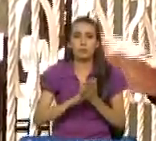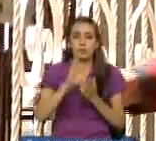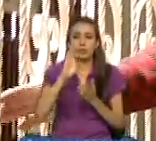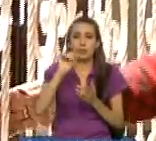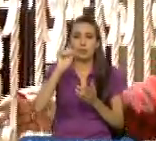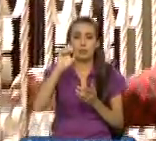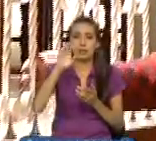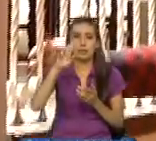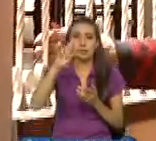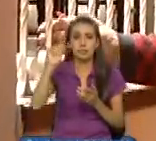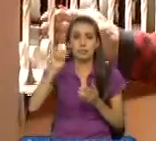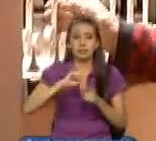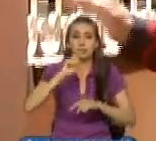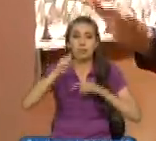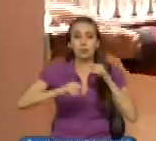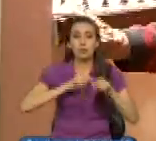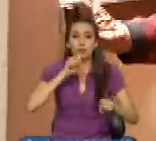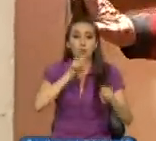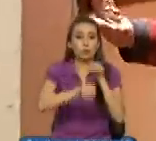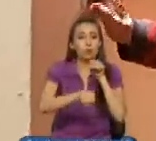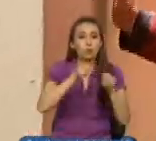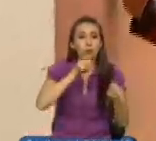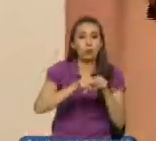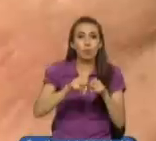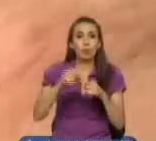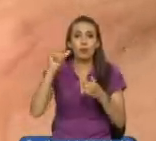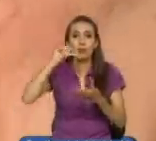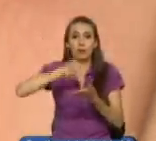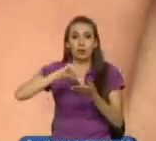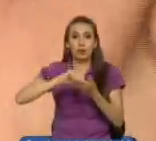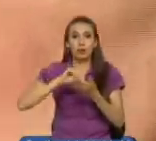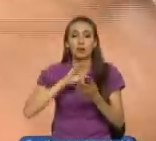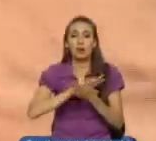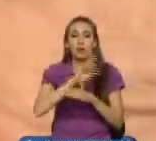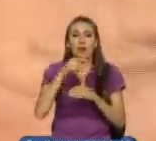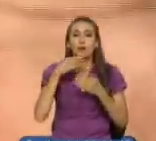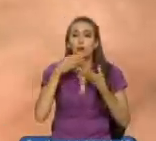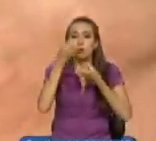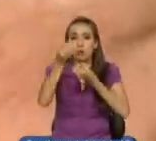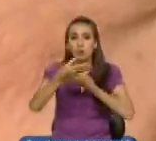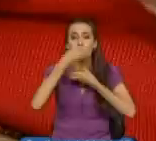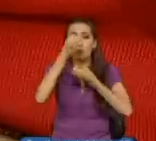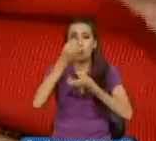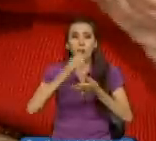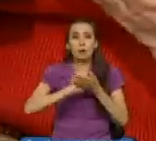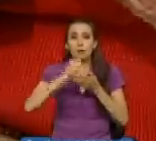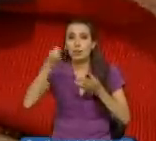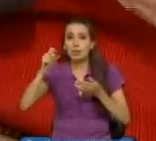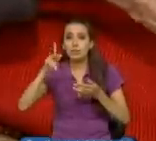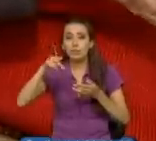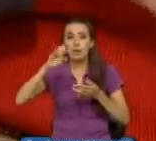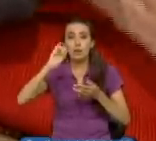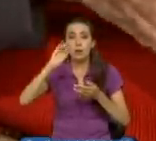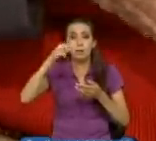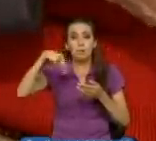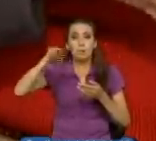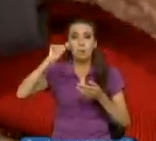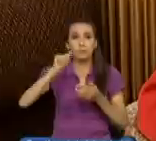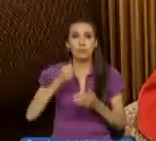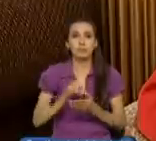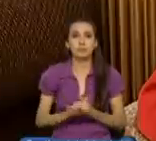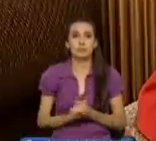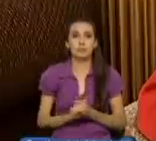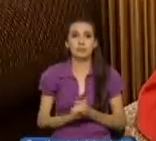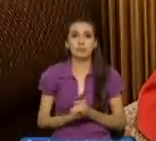Teresa quien tuvo un accidente cuando se encontraba de visita en su ciudad natal portovelo nos cuenta que tuvo que viajar hasta piñas en busca de atención médica